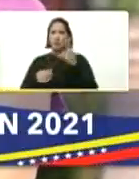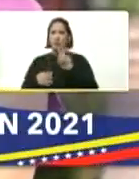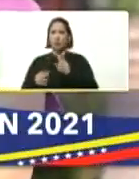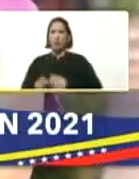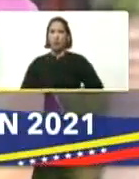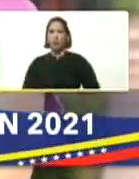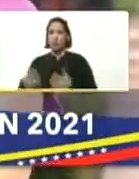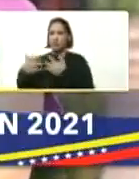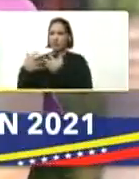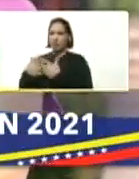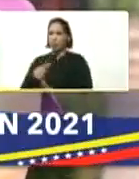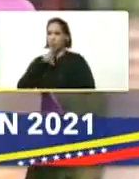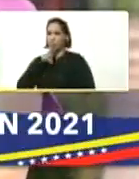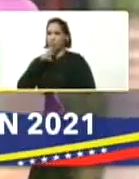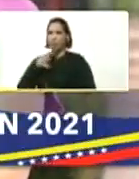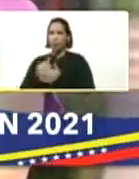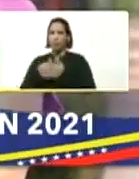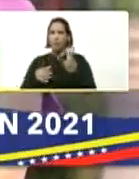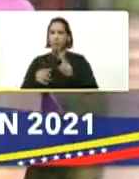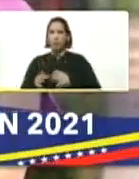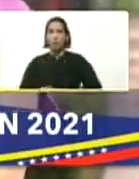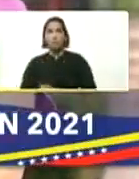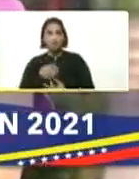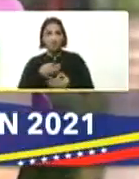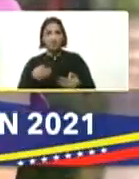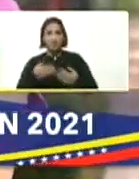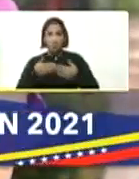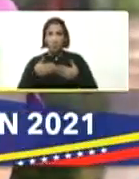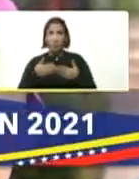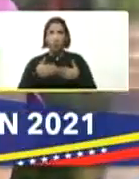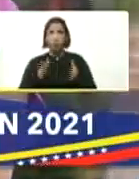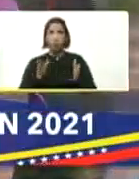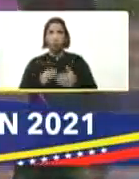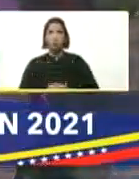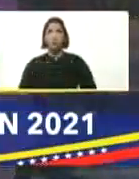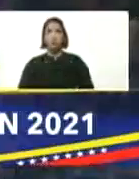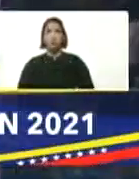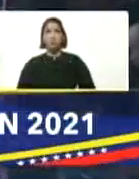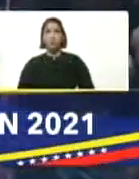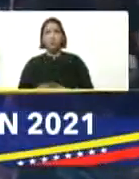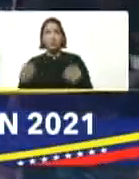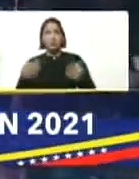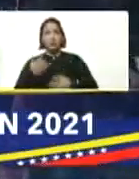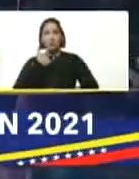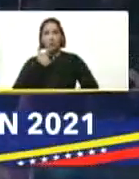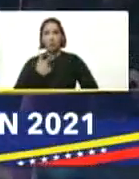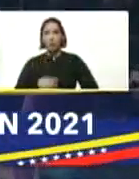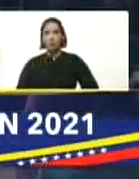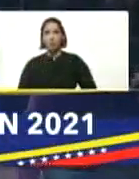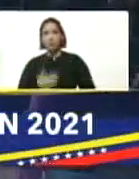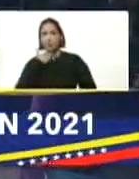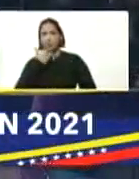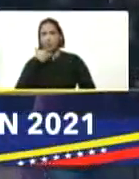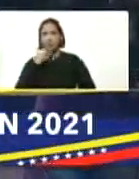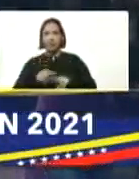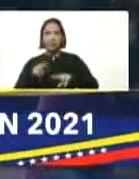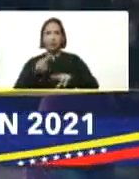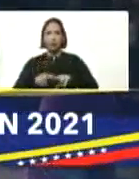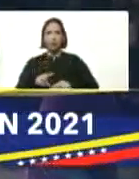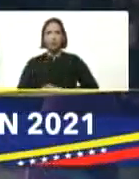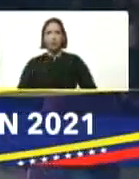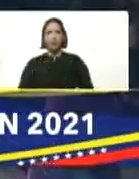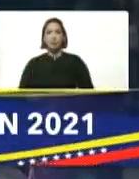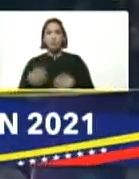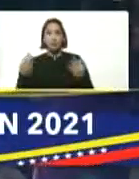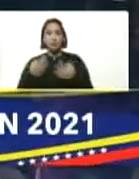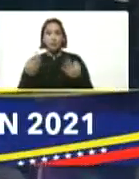híbrida, multiforme. Correcto, mira, yo siempre digo, desde casi niño,